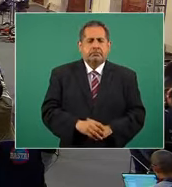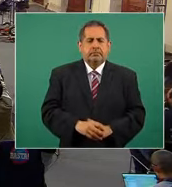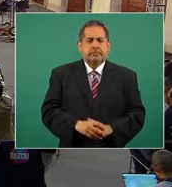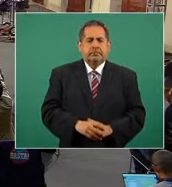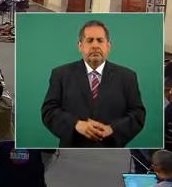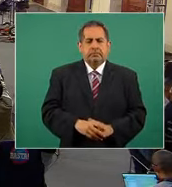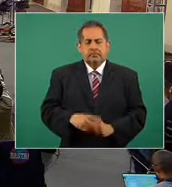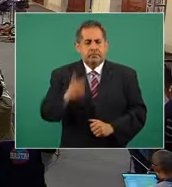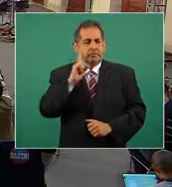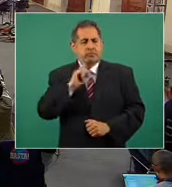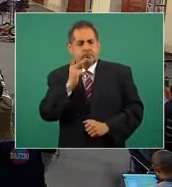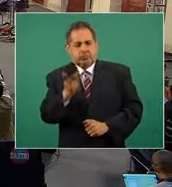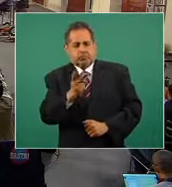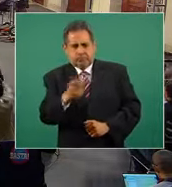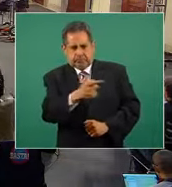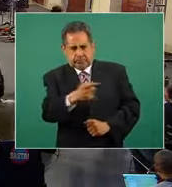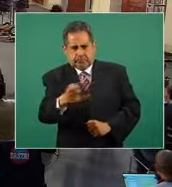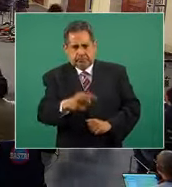Las dos compañeras.